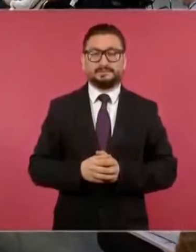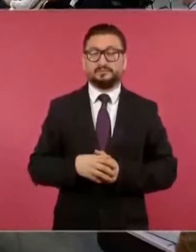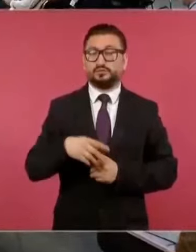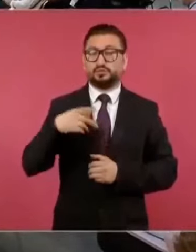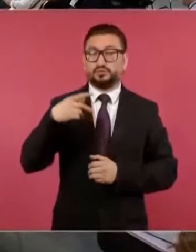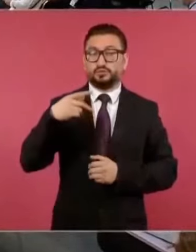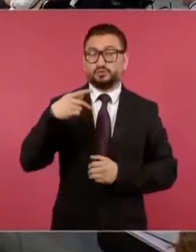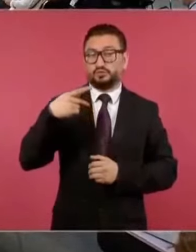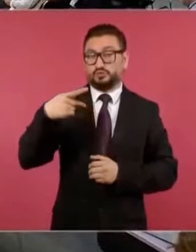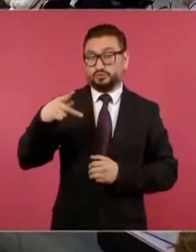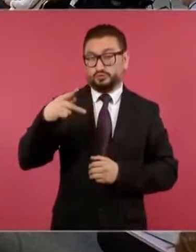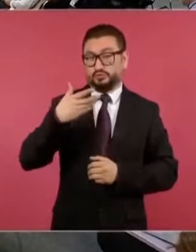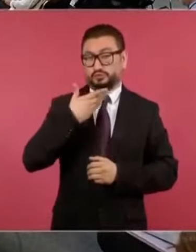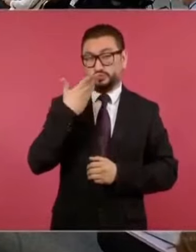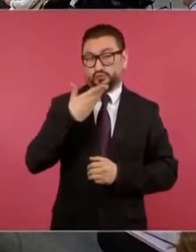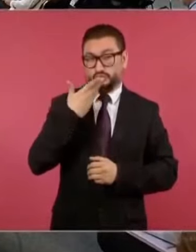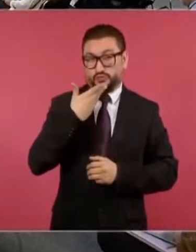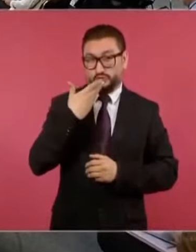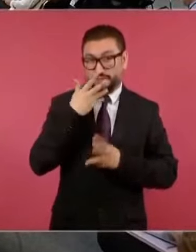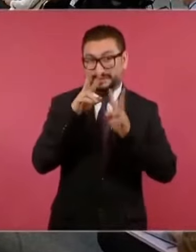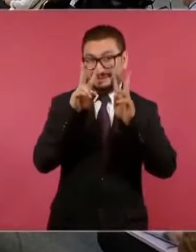carácter politiquero,